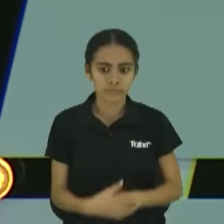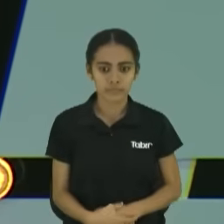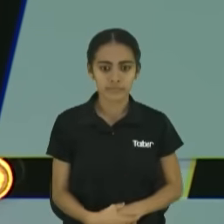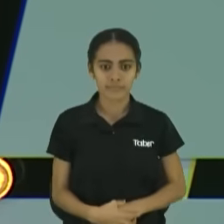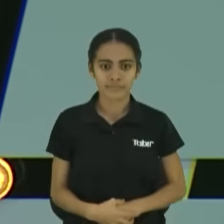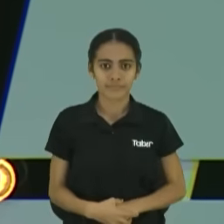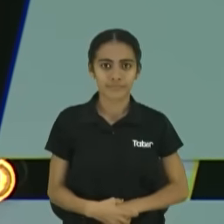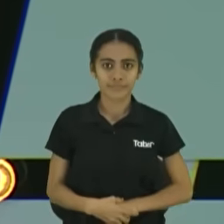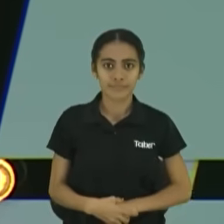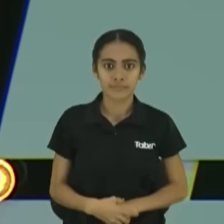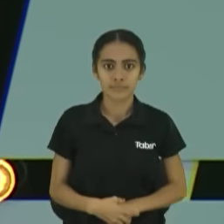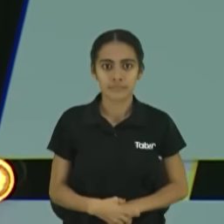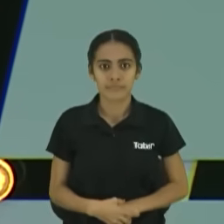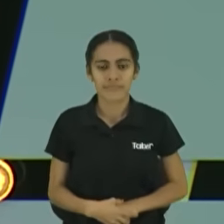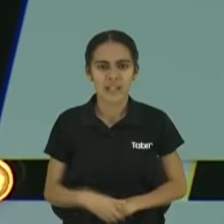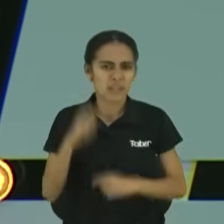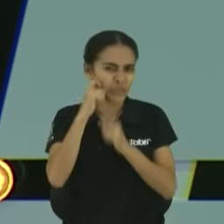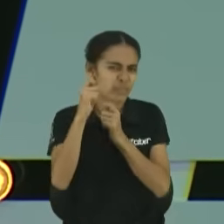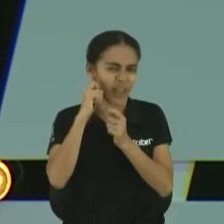Y aquel.